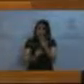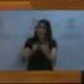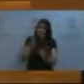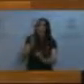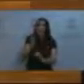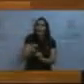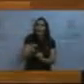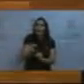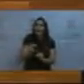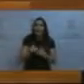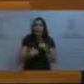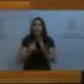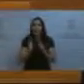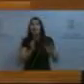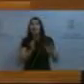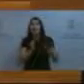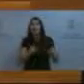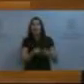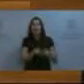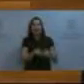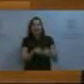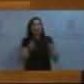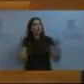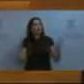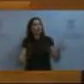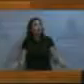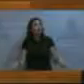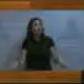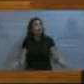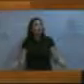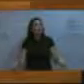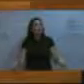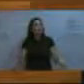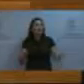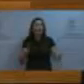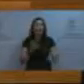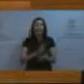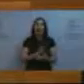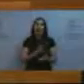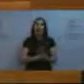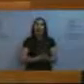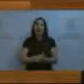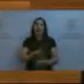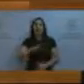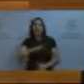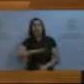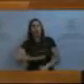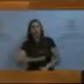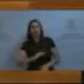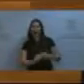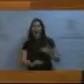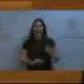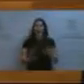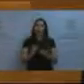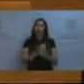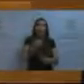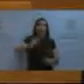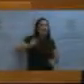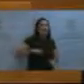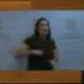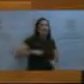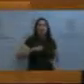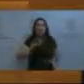final de todo esto, que es la siesta. Ustedes se relajan. Ya dicen, ya hemos hecho todo lo que teníamos que hacer. Vamos a